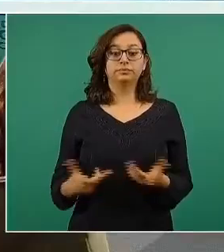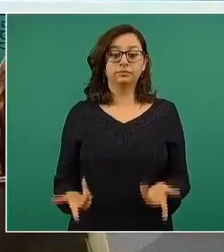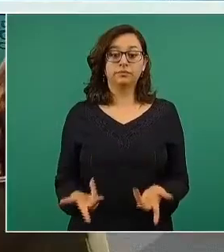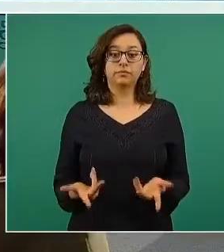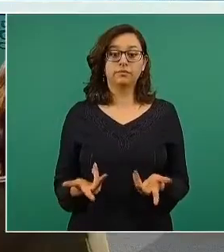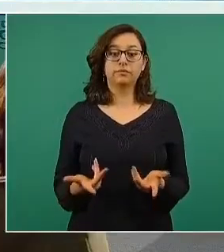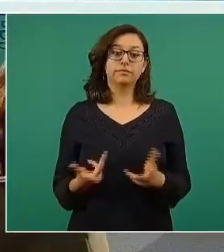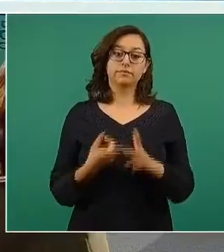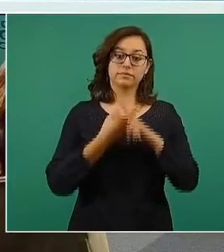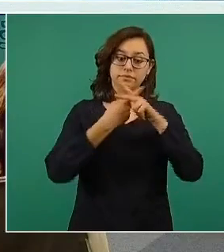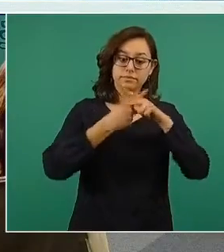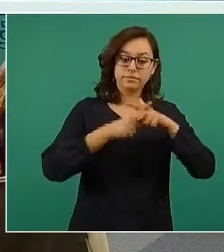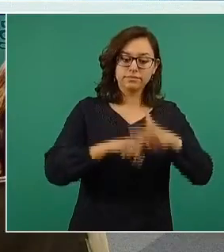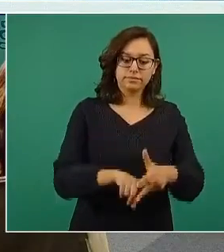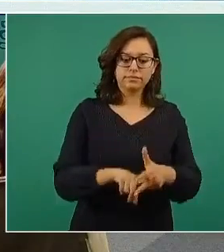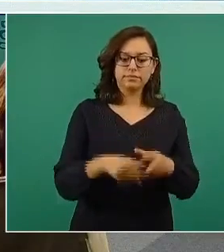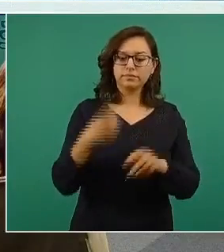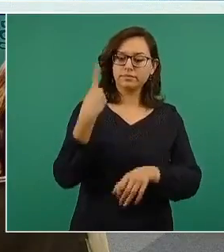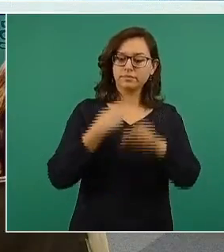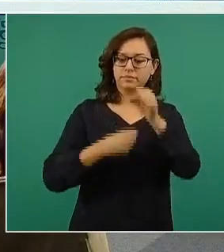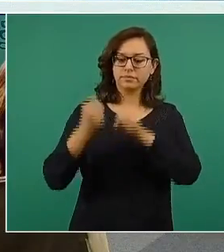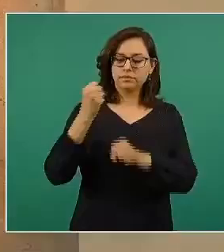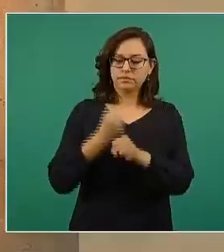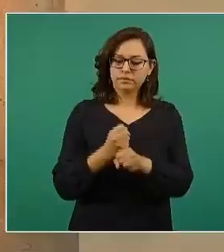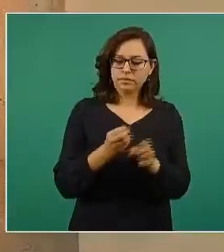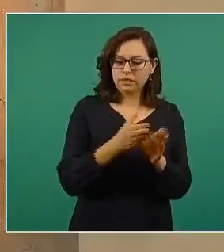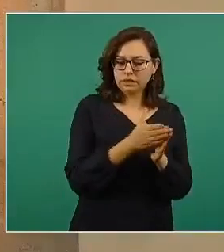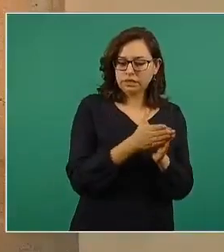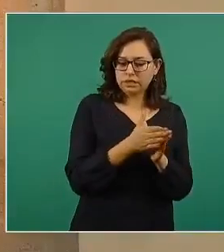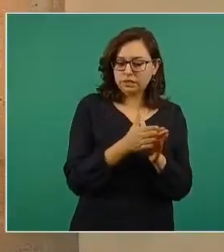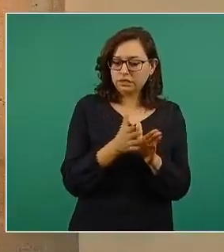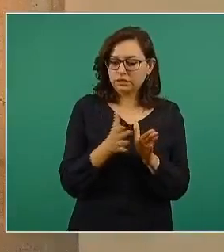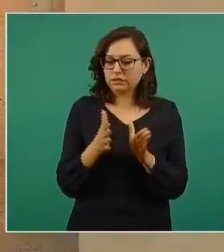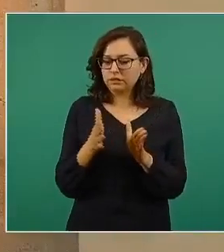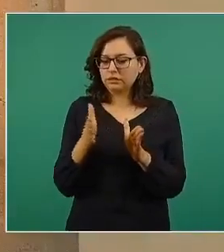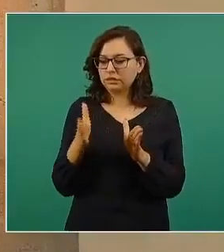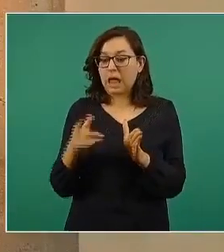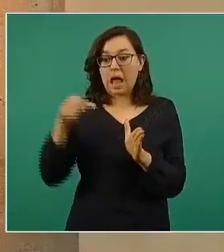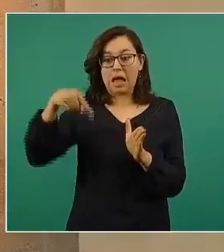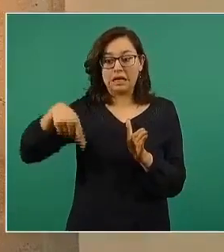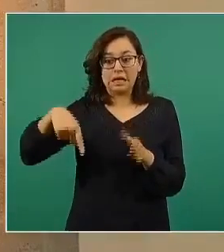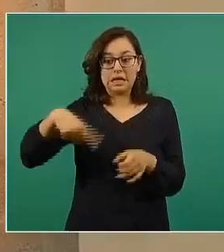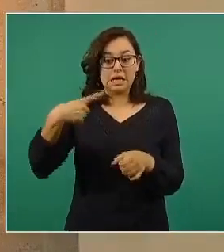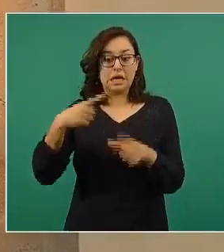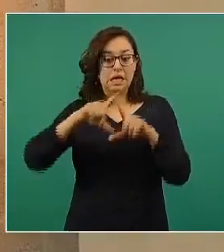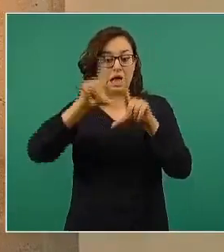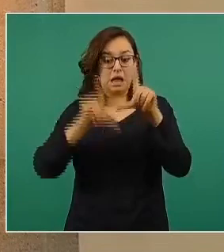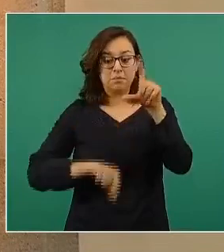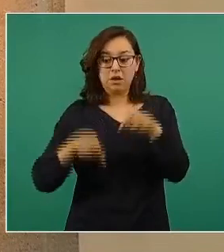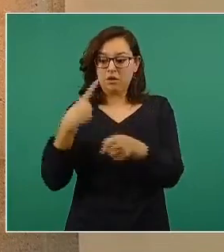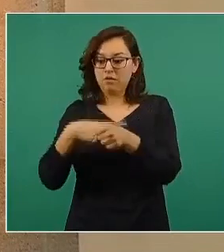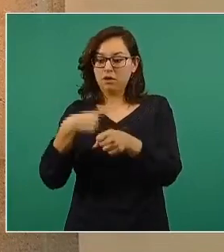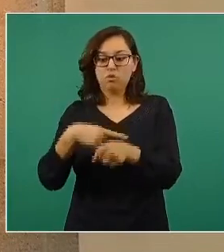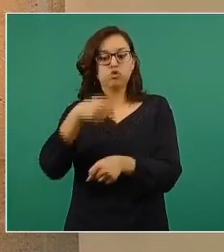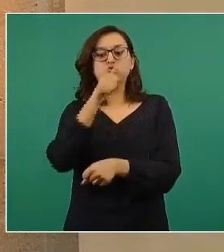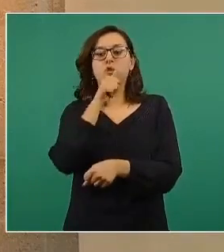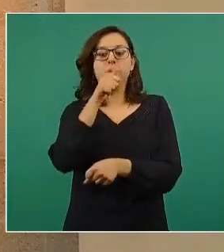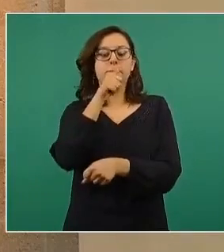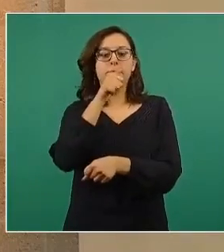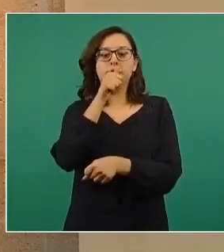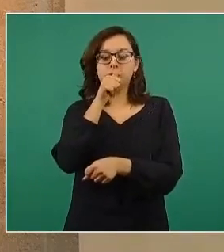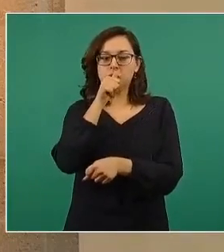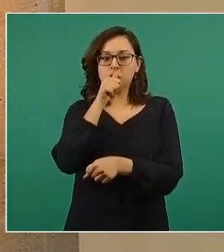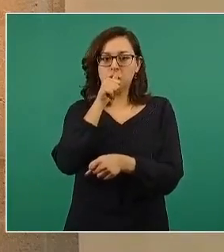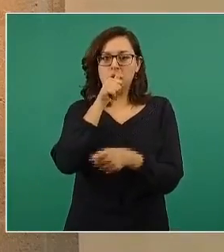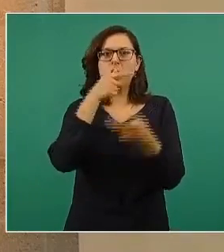que sucedieron inclusive antes de que se diera el primer caso confirmado en México, y por eso entonces